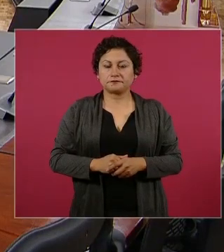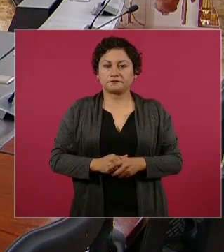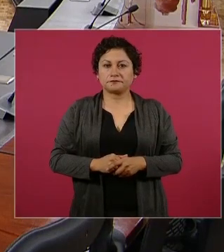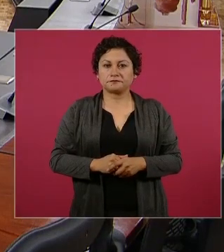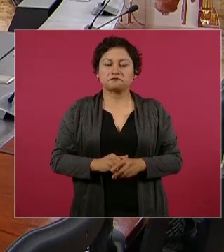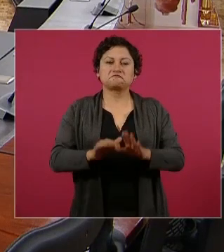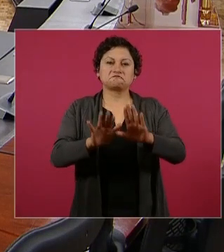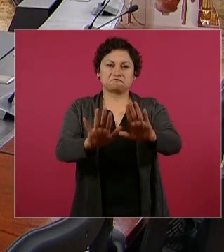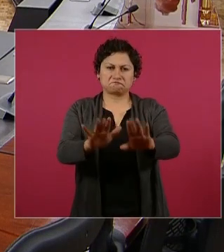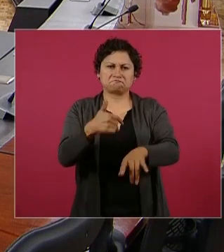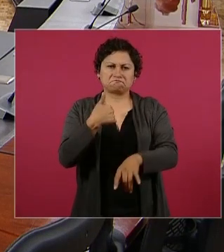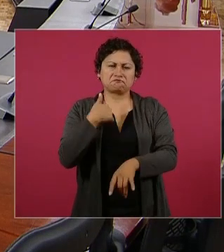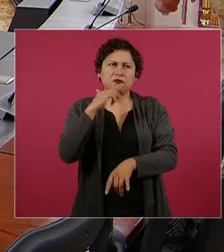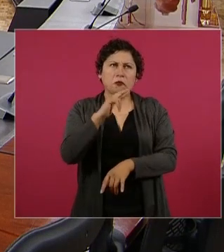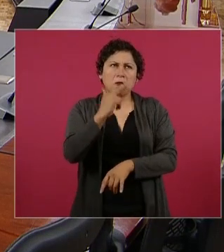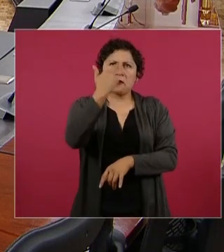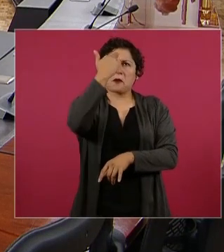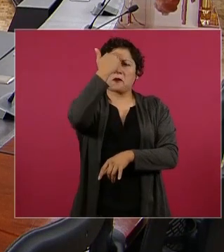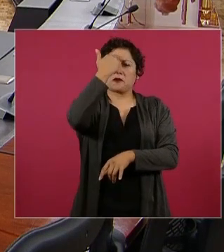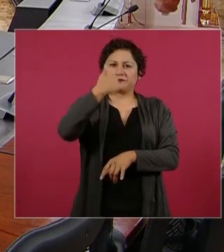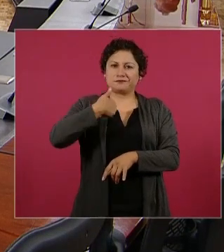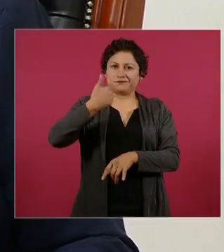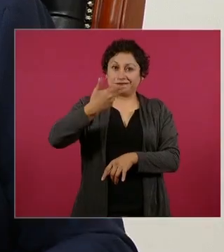yo recuerdo que, bueno,